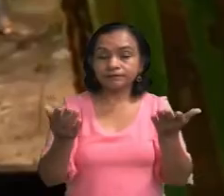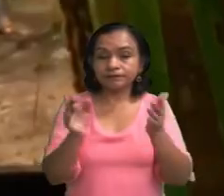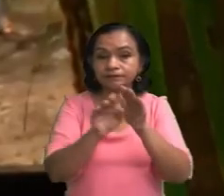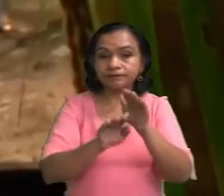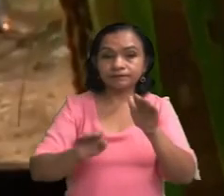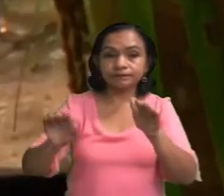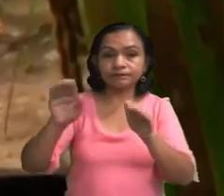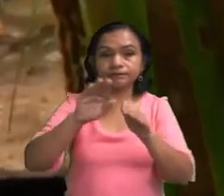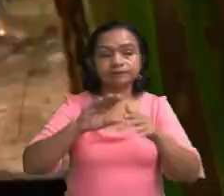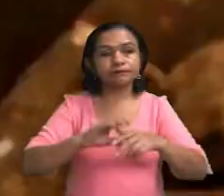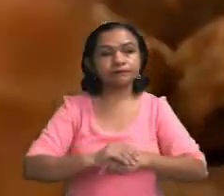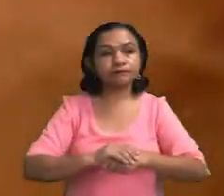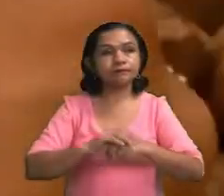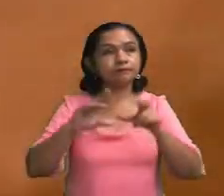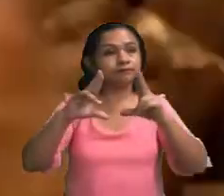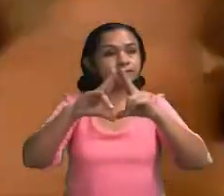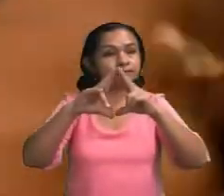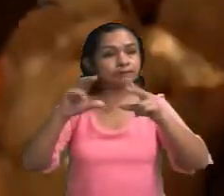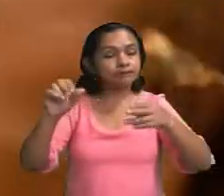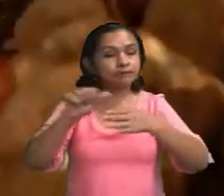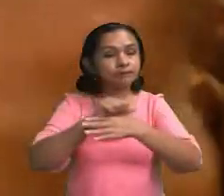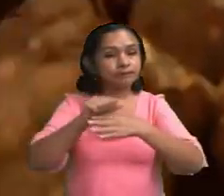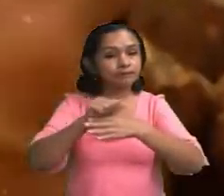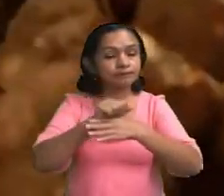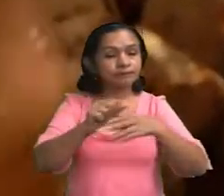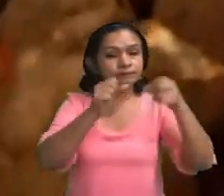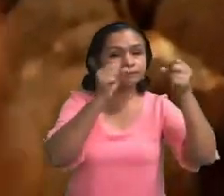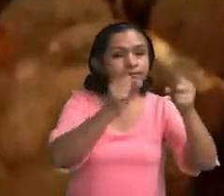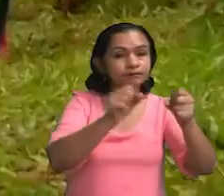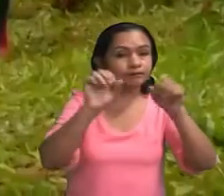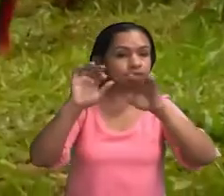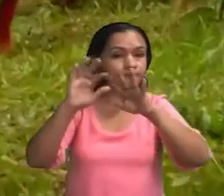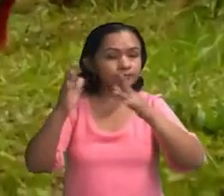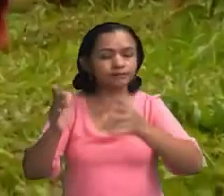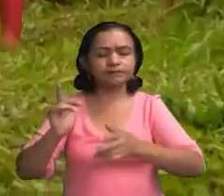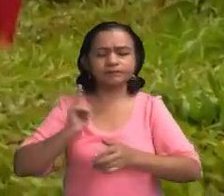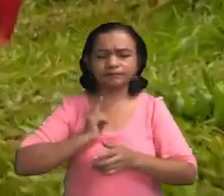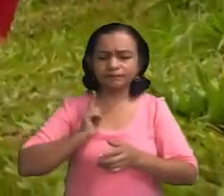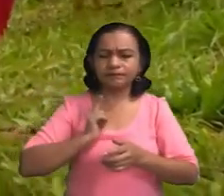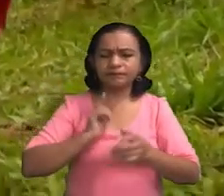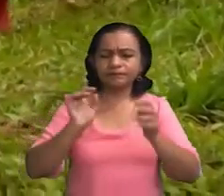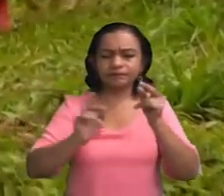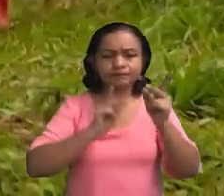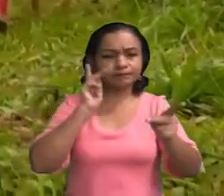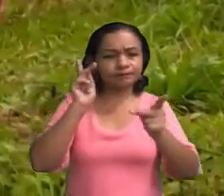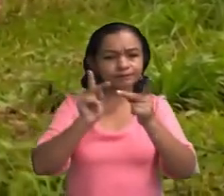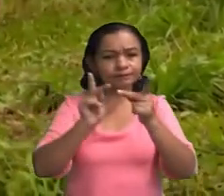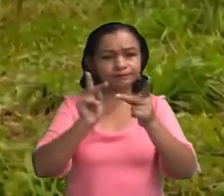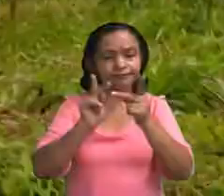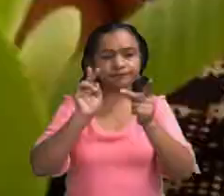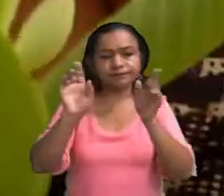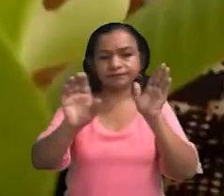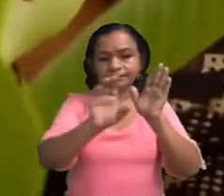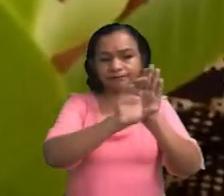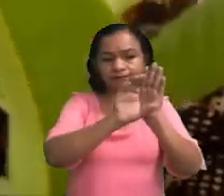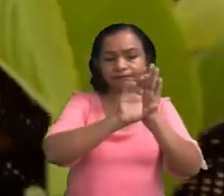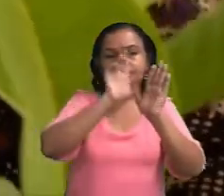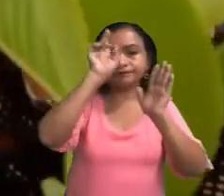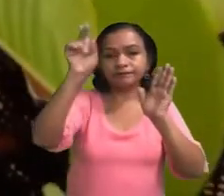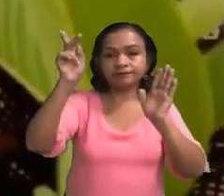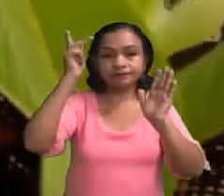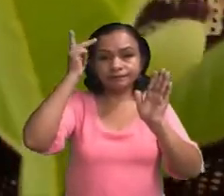todo. En nuestro país, las prácticas de equidad de género se encuentran de manera explícita en nuestra constitución